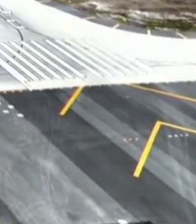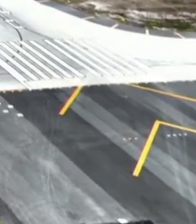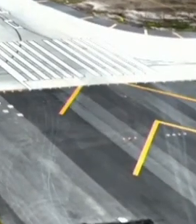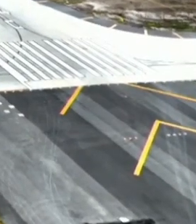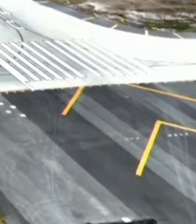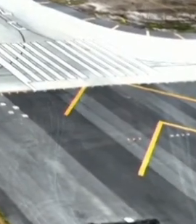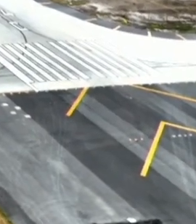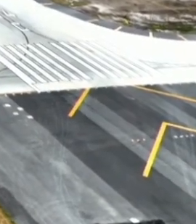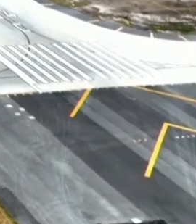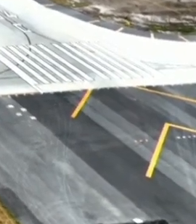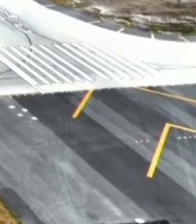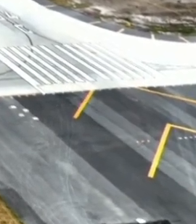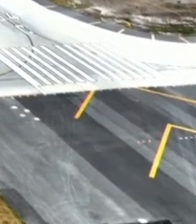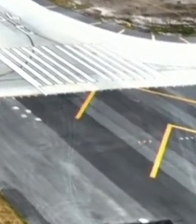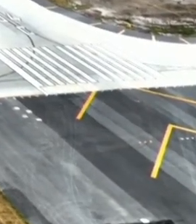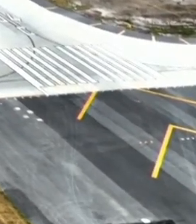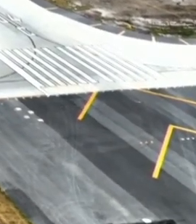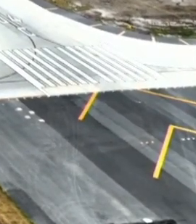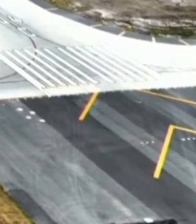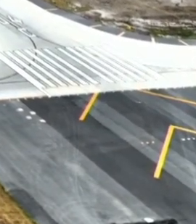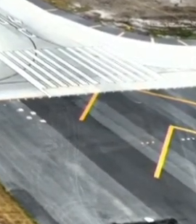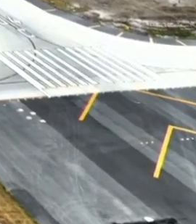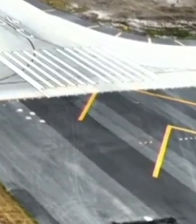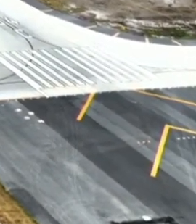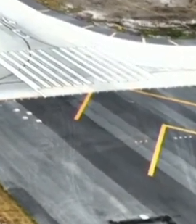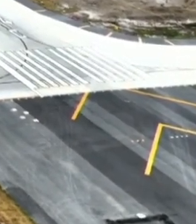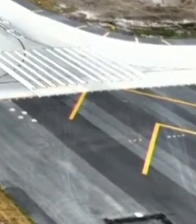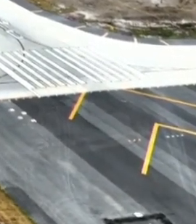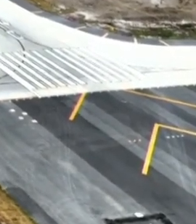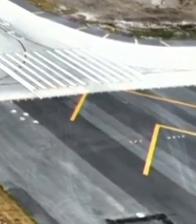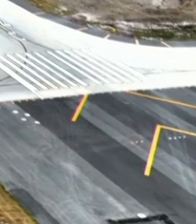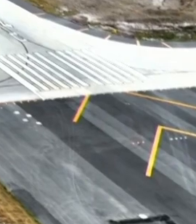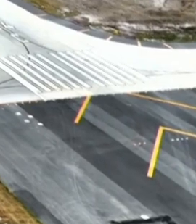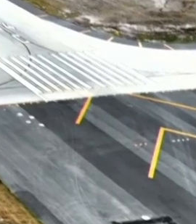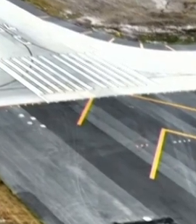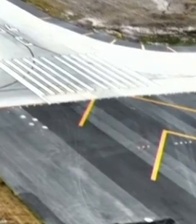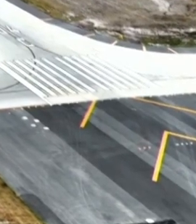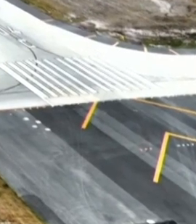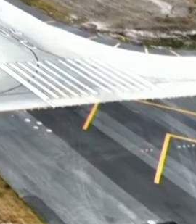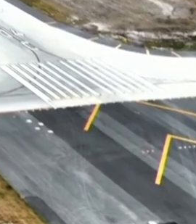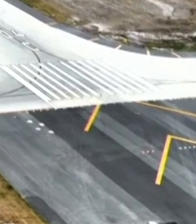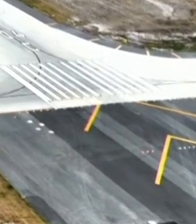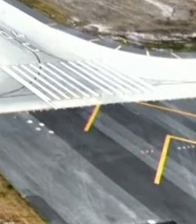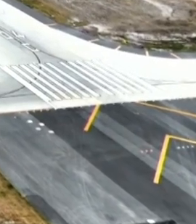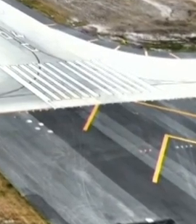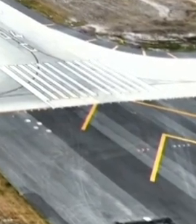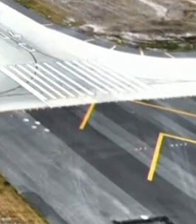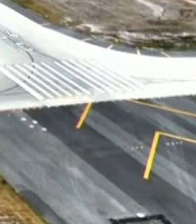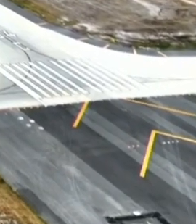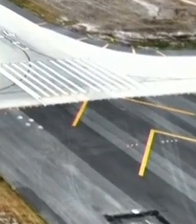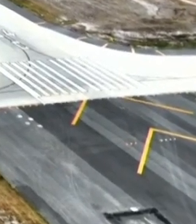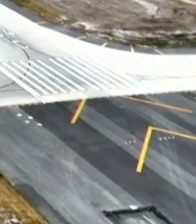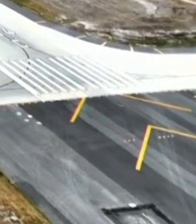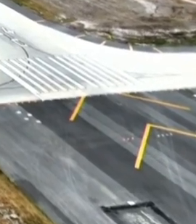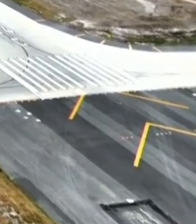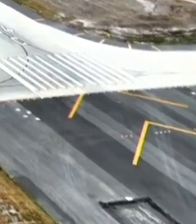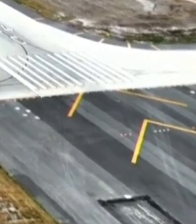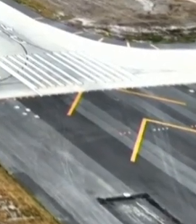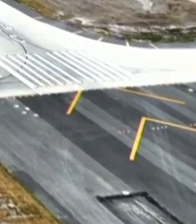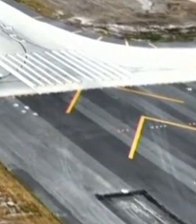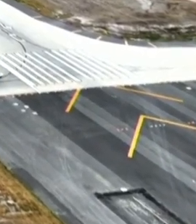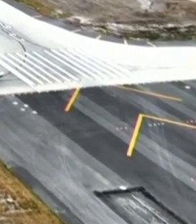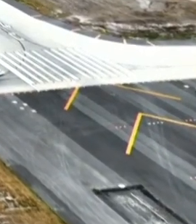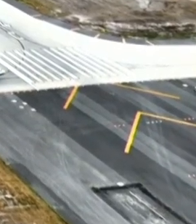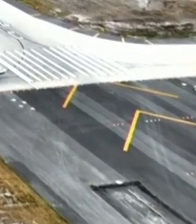aéreo mexicano de la Secretaría de Infraestructura, Comunicaciones y Transportes, le damos la más cordial bienvenida a la aerolínea